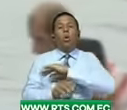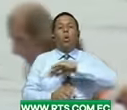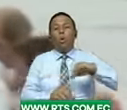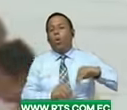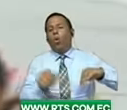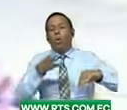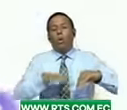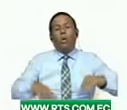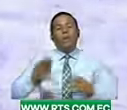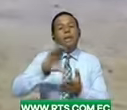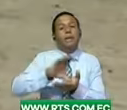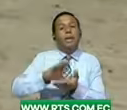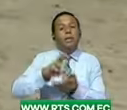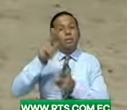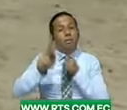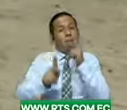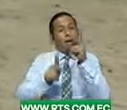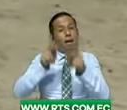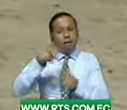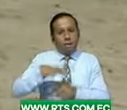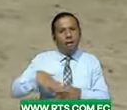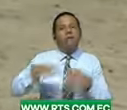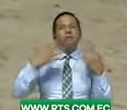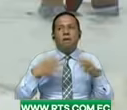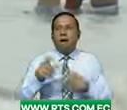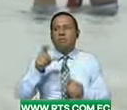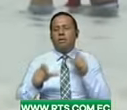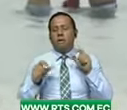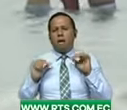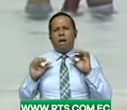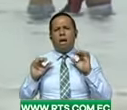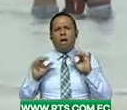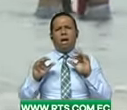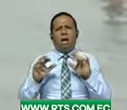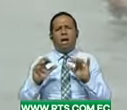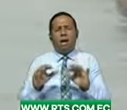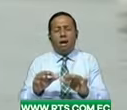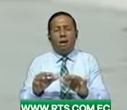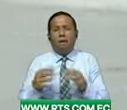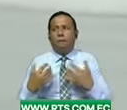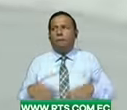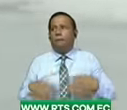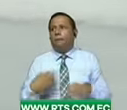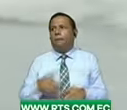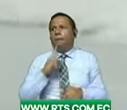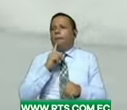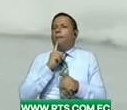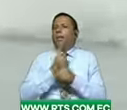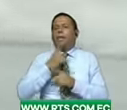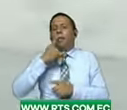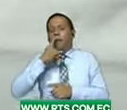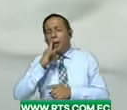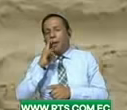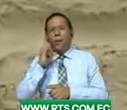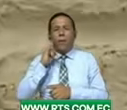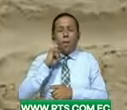de turistas ya se había tomado su carnaval, donde no pocos chicos interpelaban a sus padres y